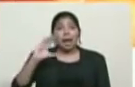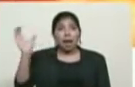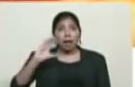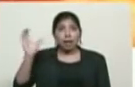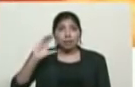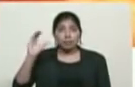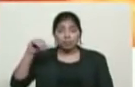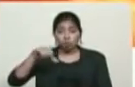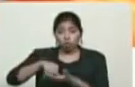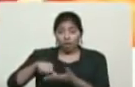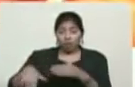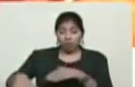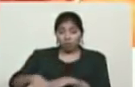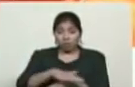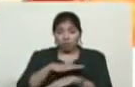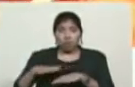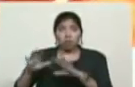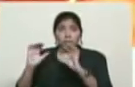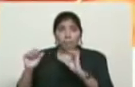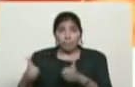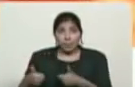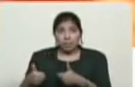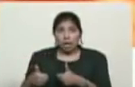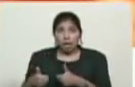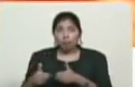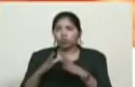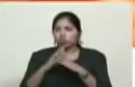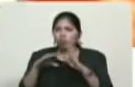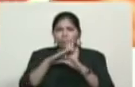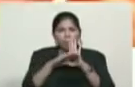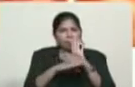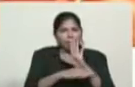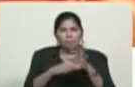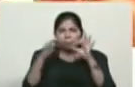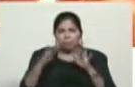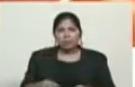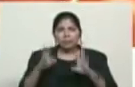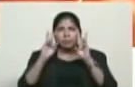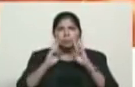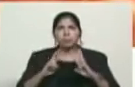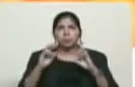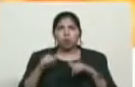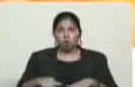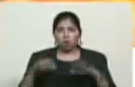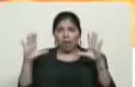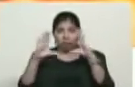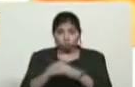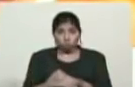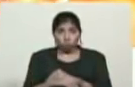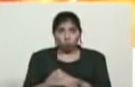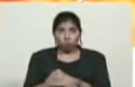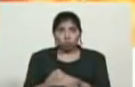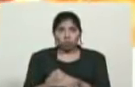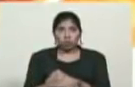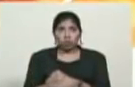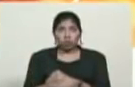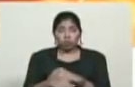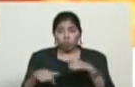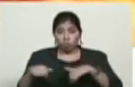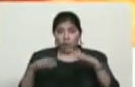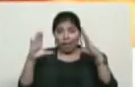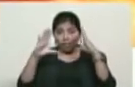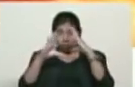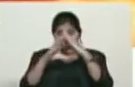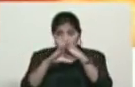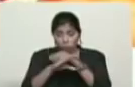estamos ya iniciamos todo el protocolo de arranque de esta noche la noche que ya pasó